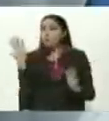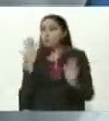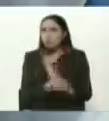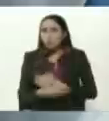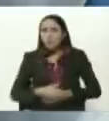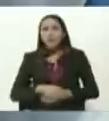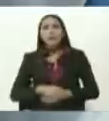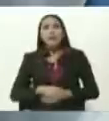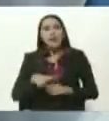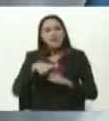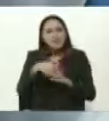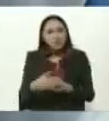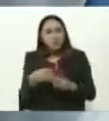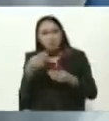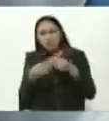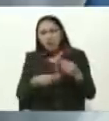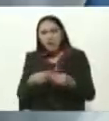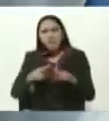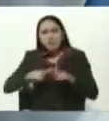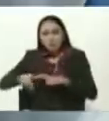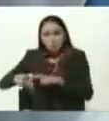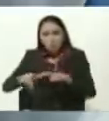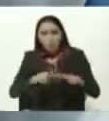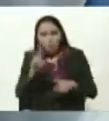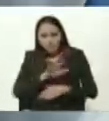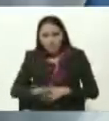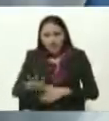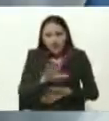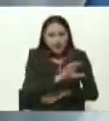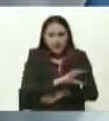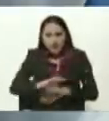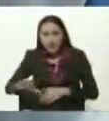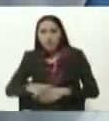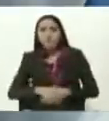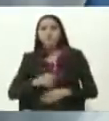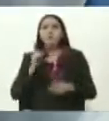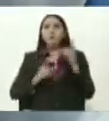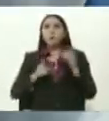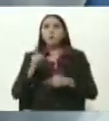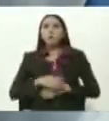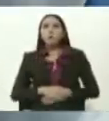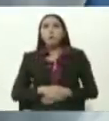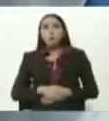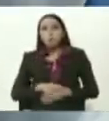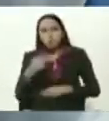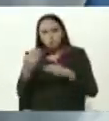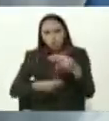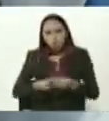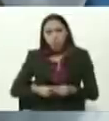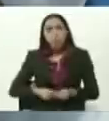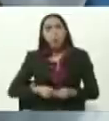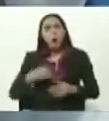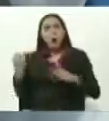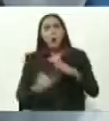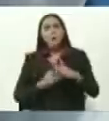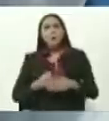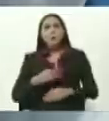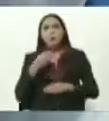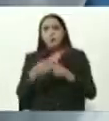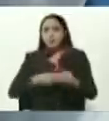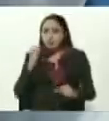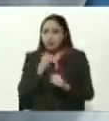hechos relevantes ocurridos en varios lugares del país, en donde la acción del Ministerio Público ha sido ejemplar, siempre